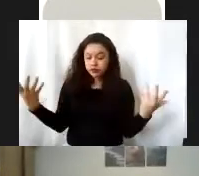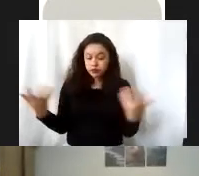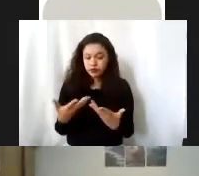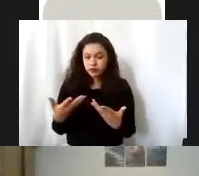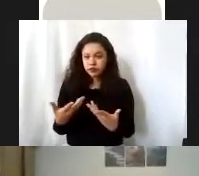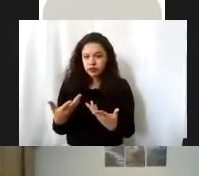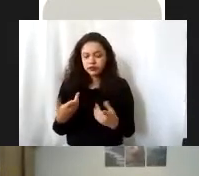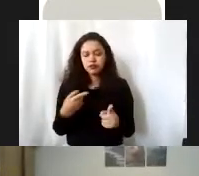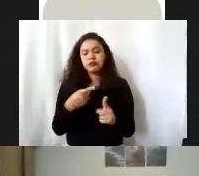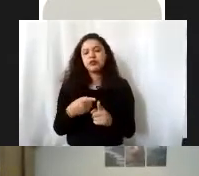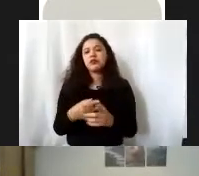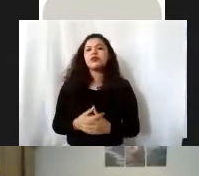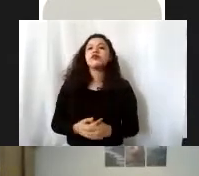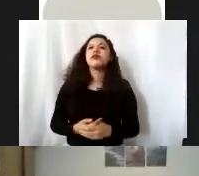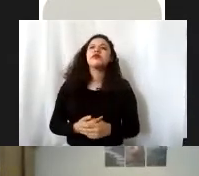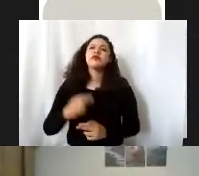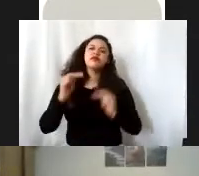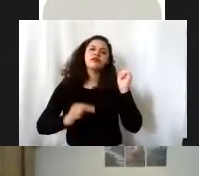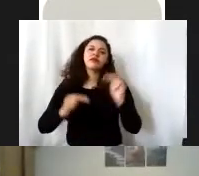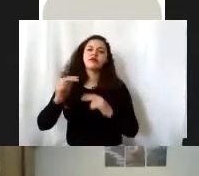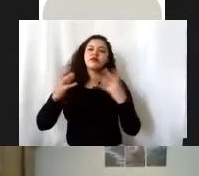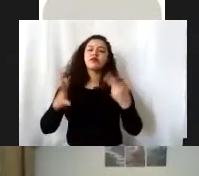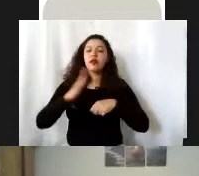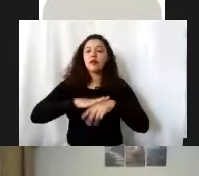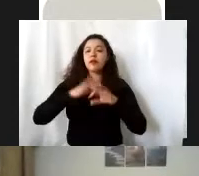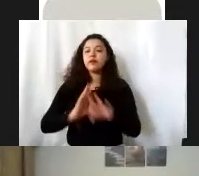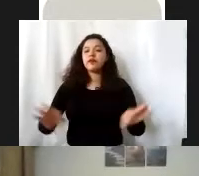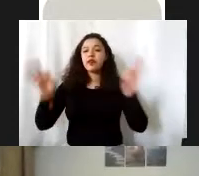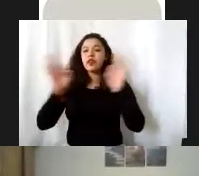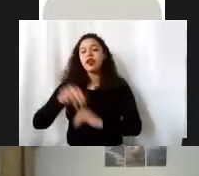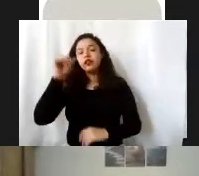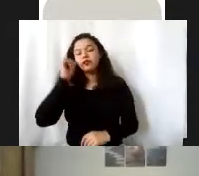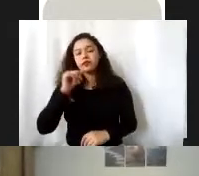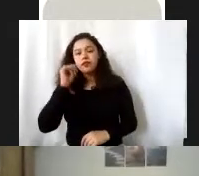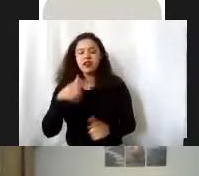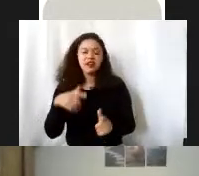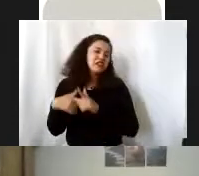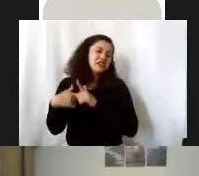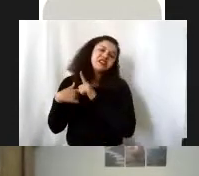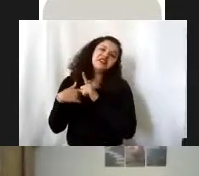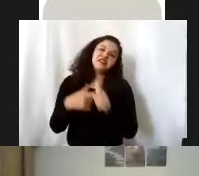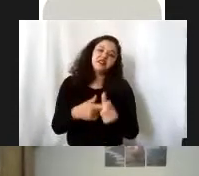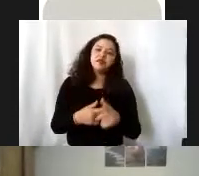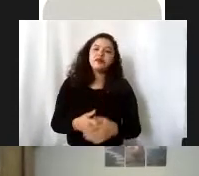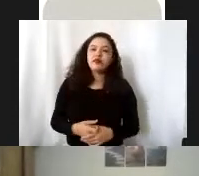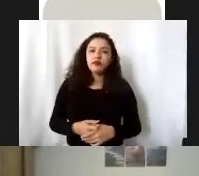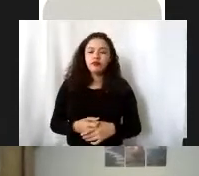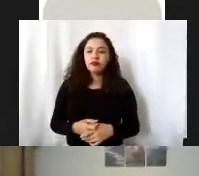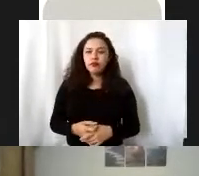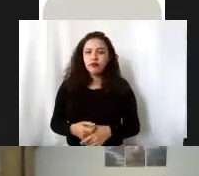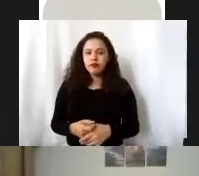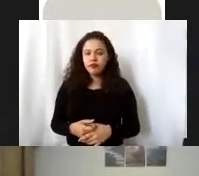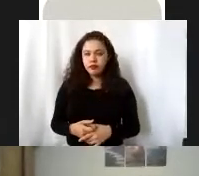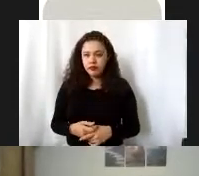pues vemos que las categorías principales y que siempre han estado y seguramente continuarán son pues